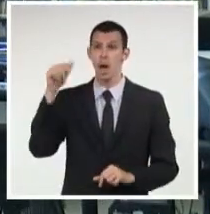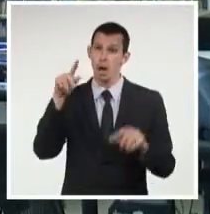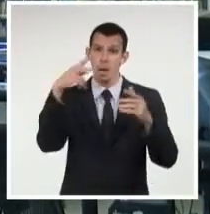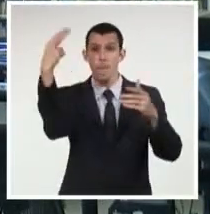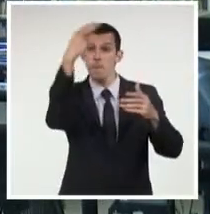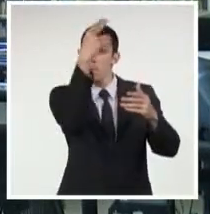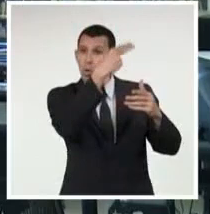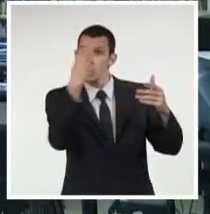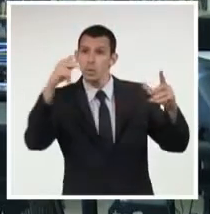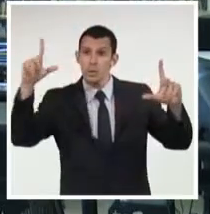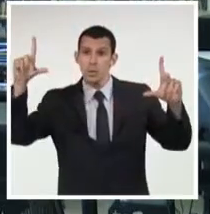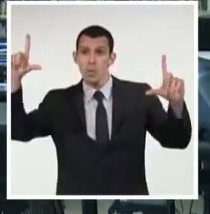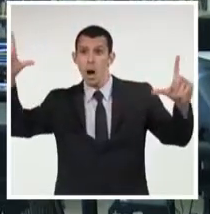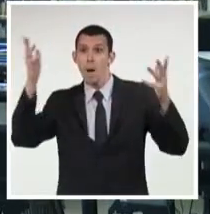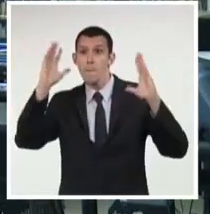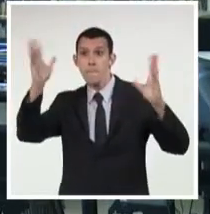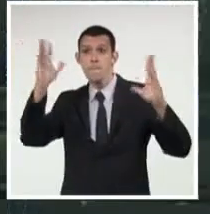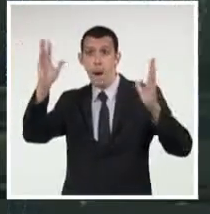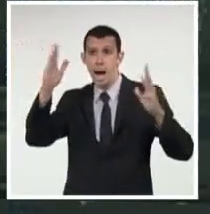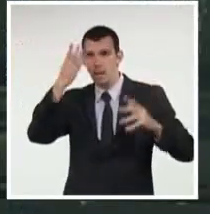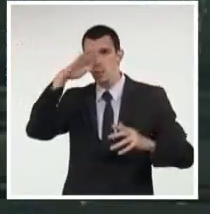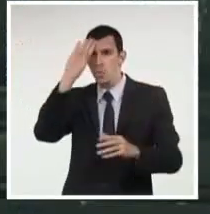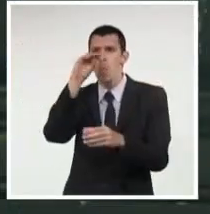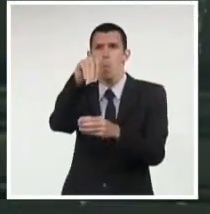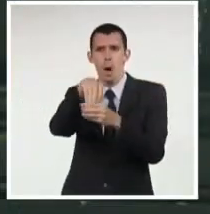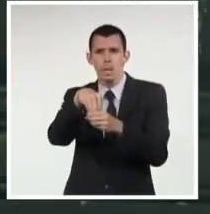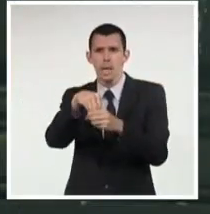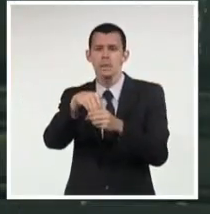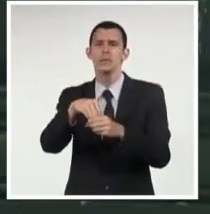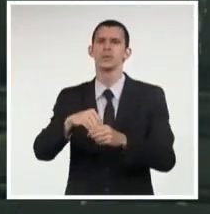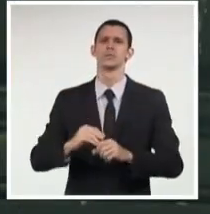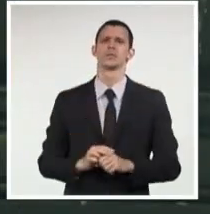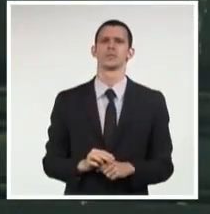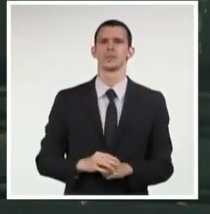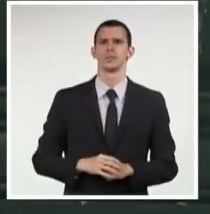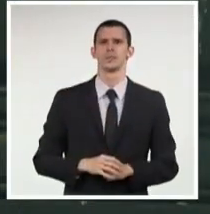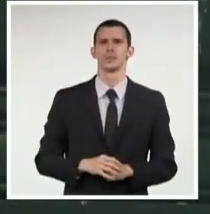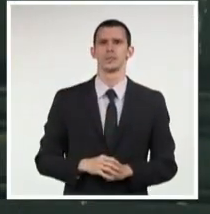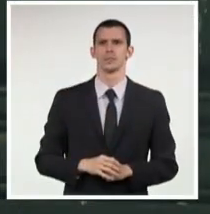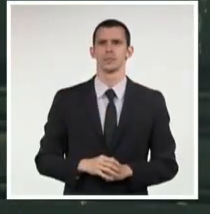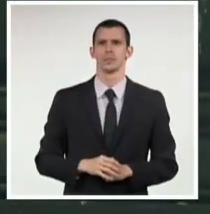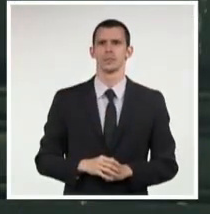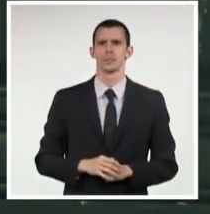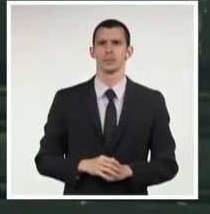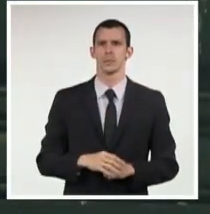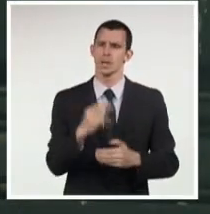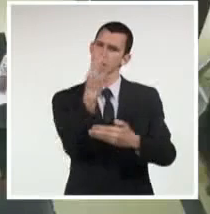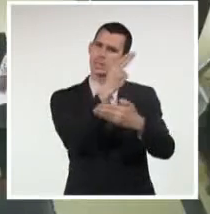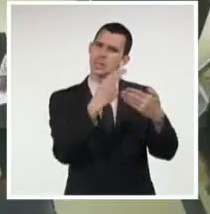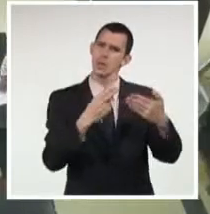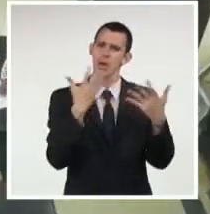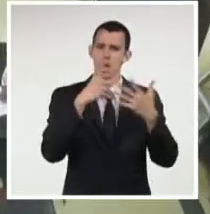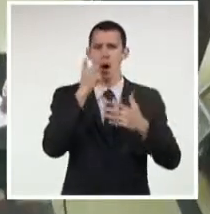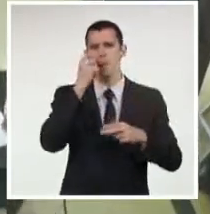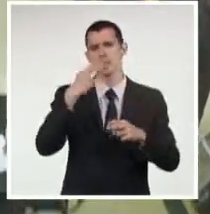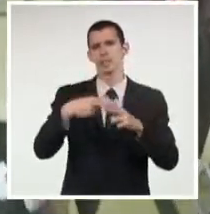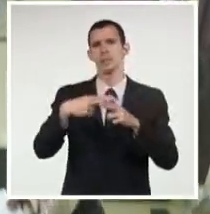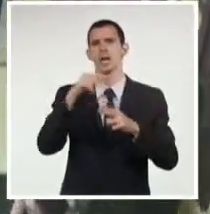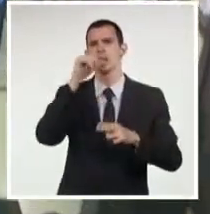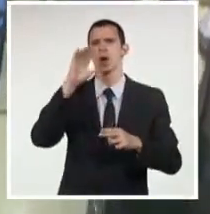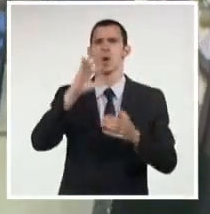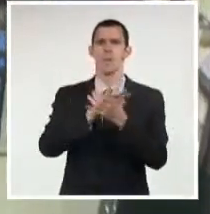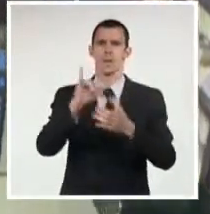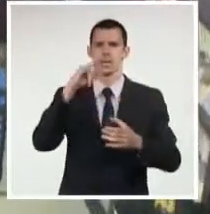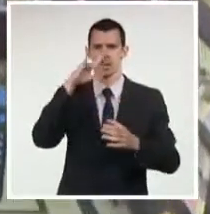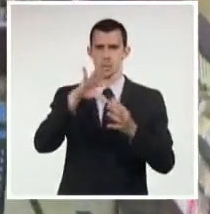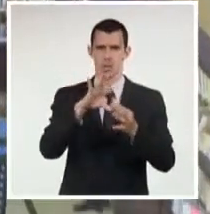bajo techo que existe en Cuba. Un original de Domingo Ramos del año 1939.